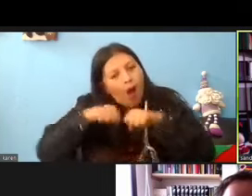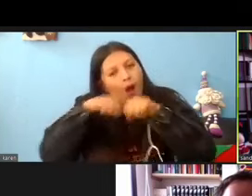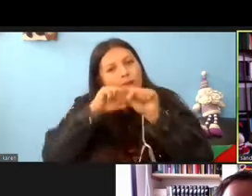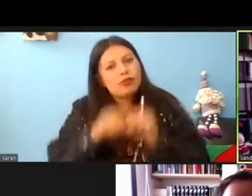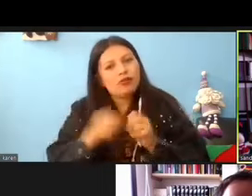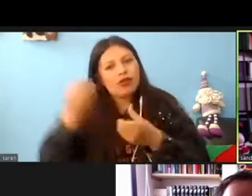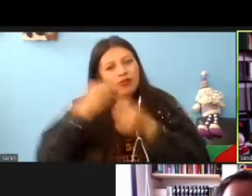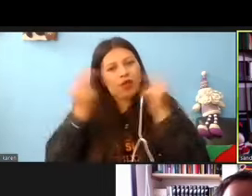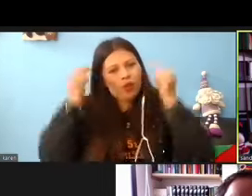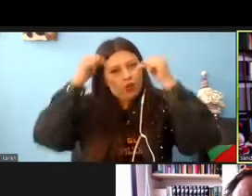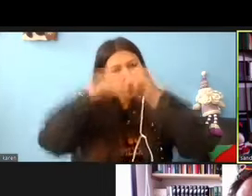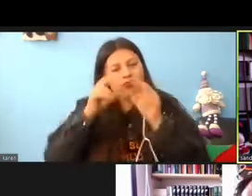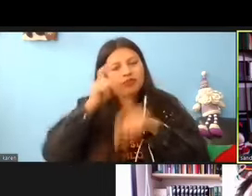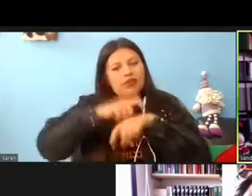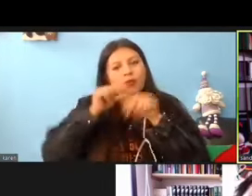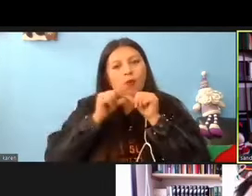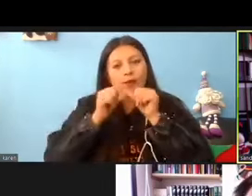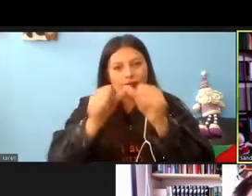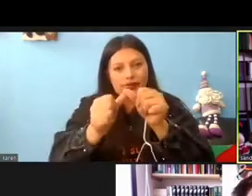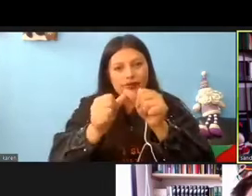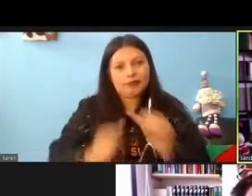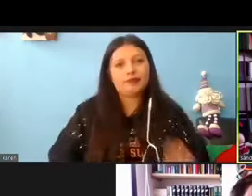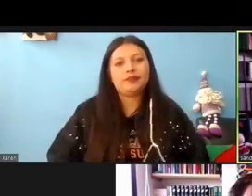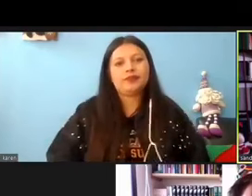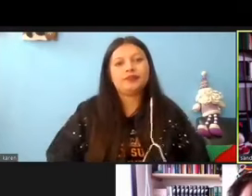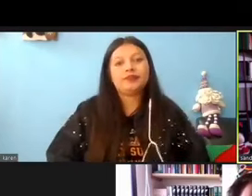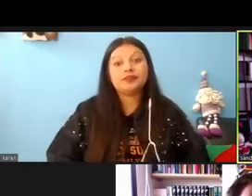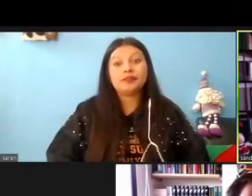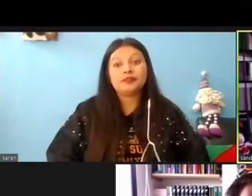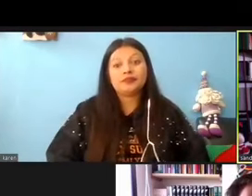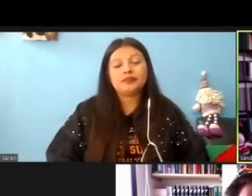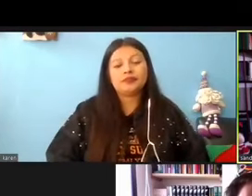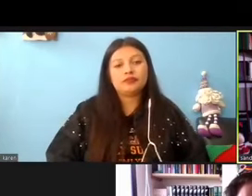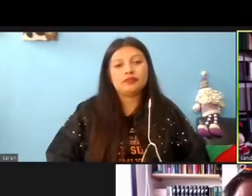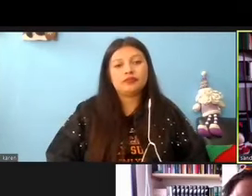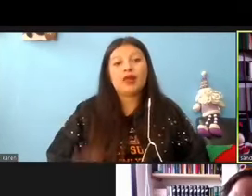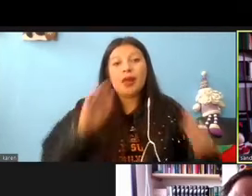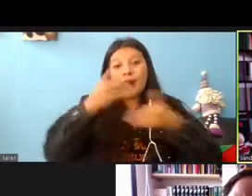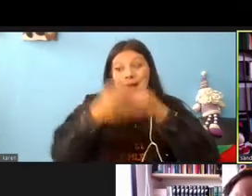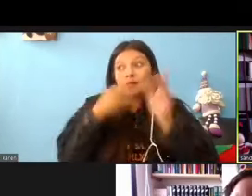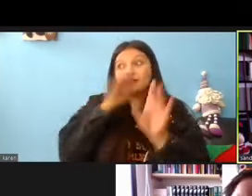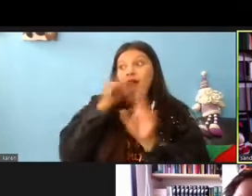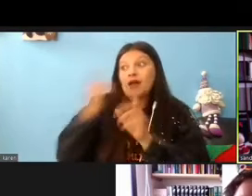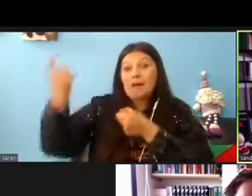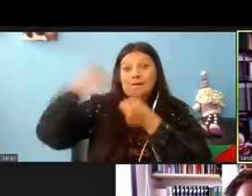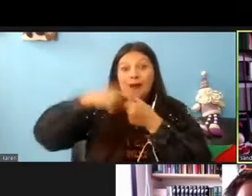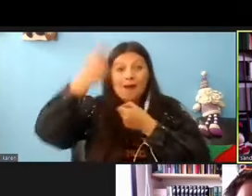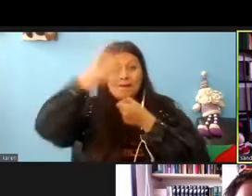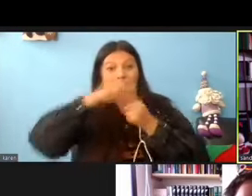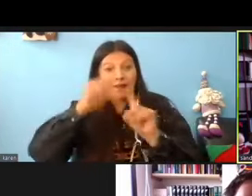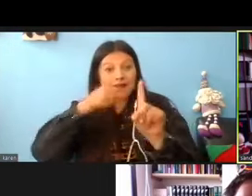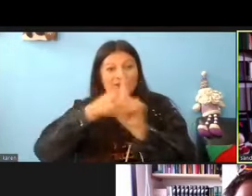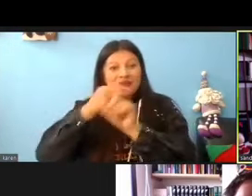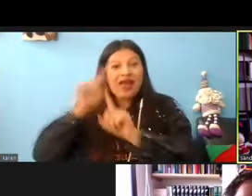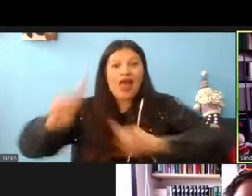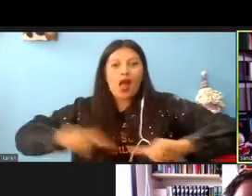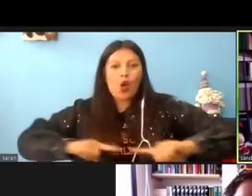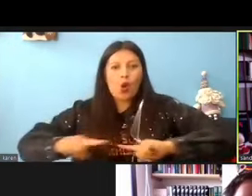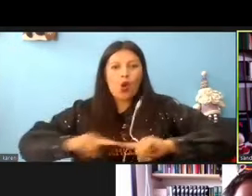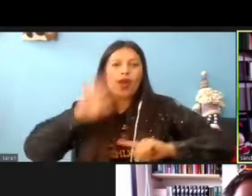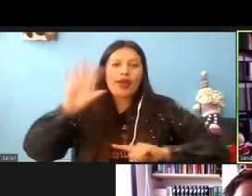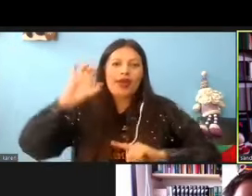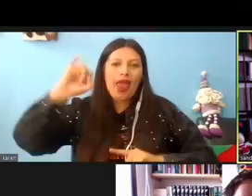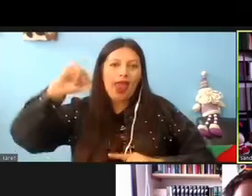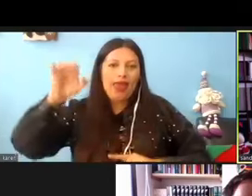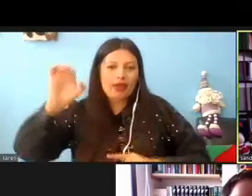este encuentro de manera permanente. Y mientras se van pues sumando nuestros colegas que están en la coordinación de los ejes. Entonces te doy